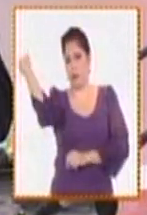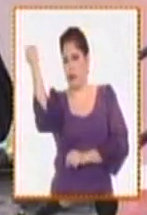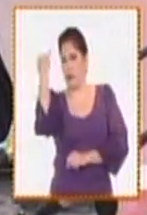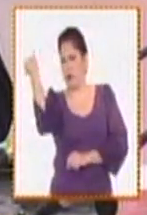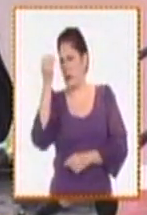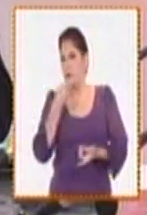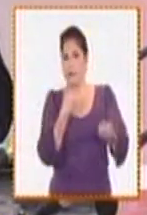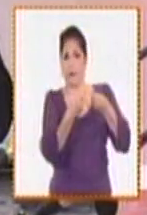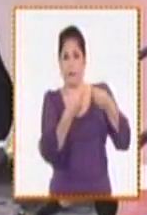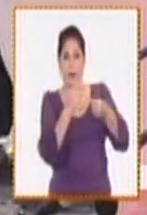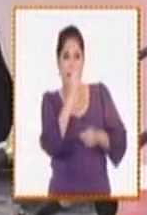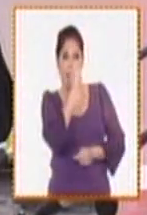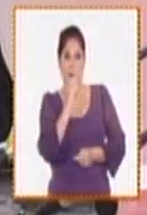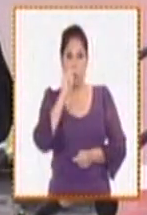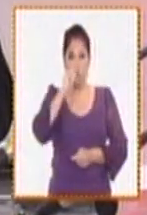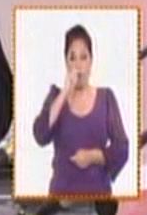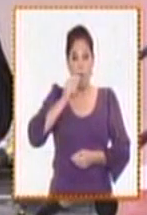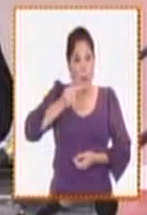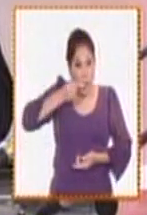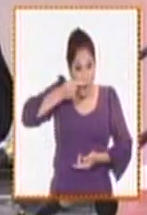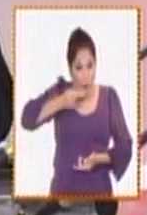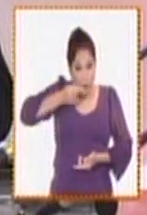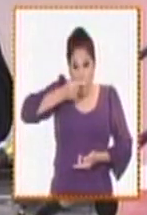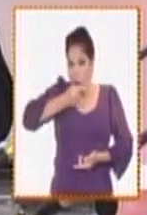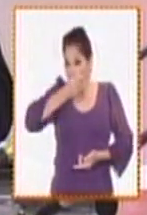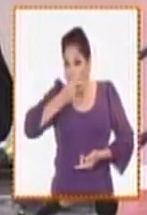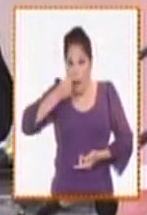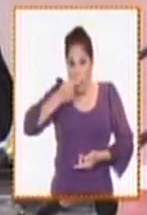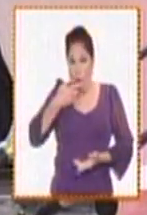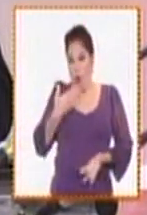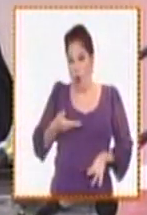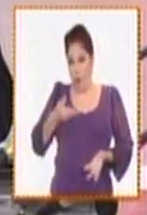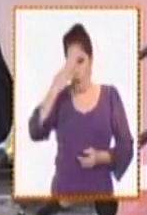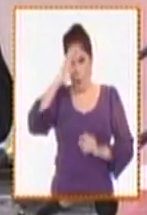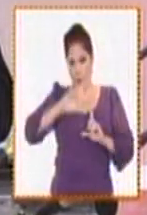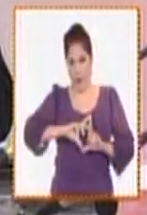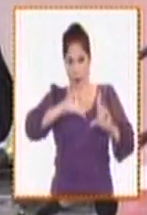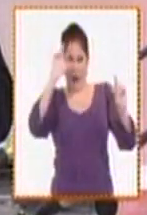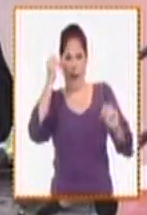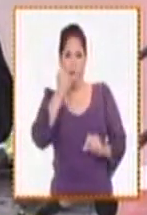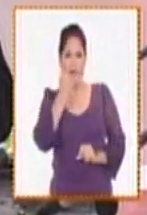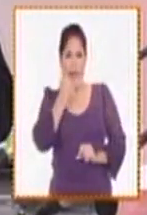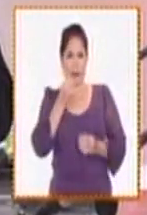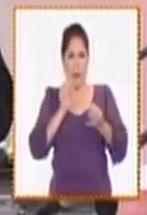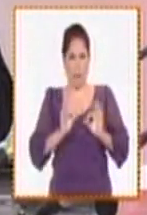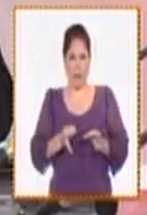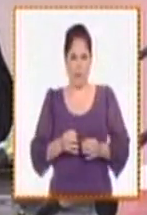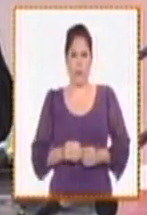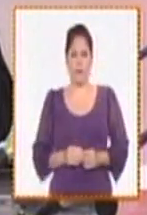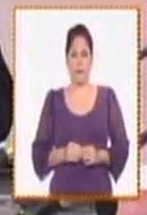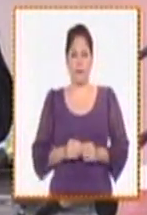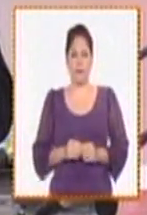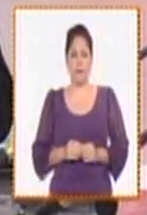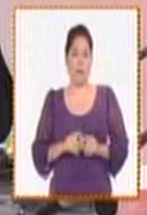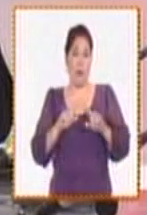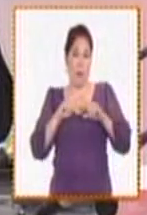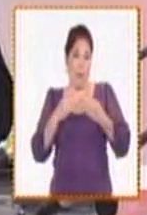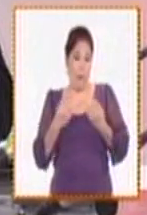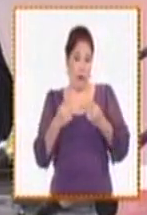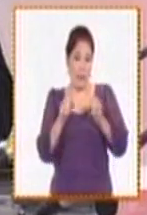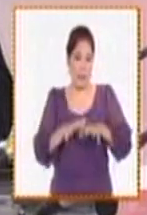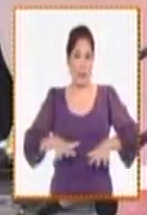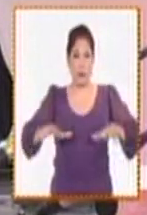tráfico internacional de droga, el impacto que tiene hacia nuestro país, cómo está, pues por supuesto, la